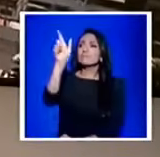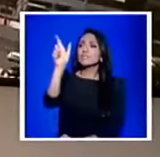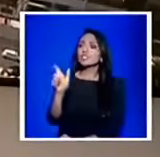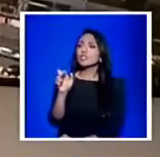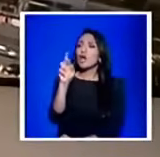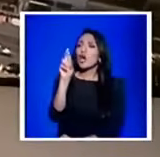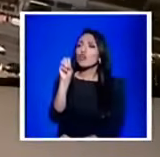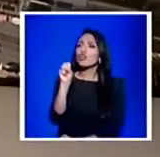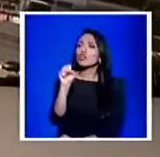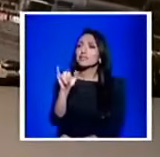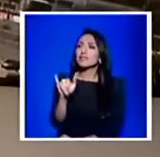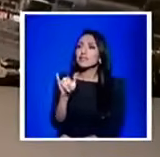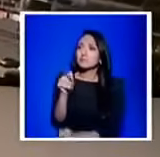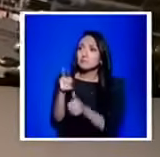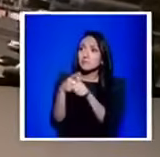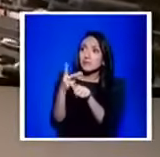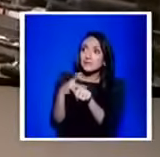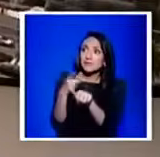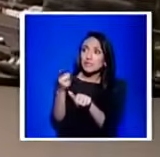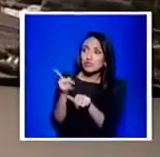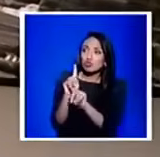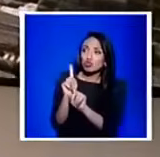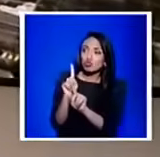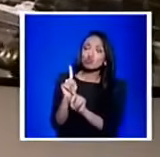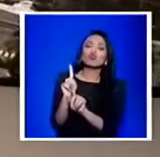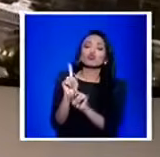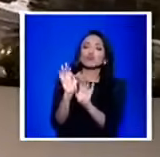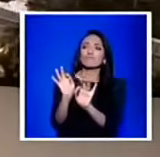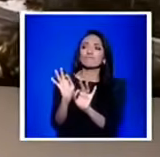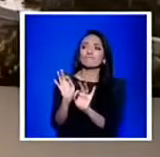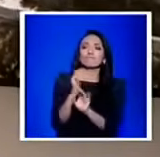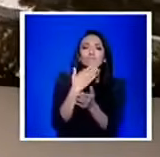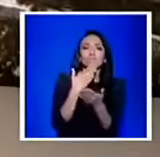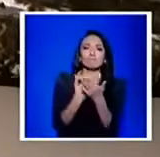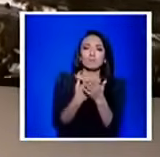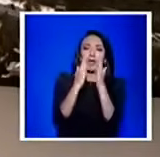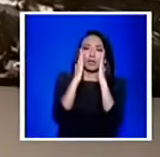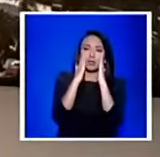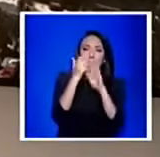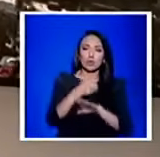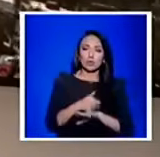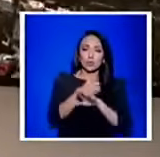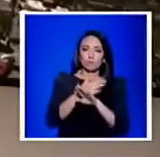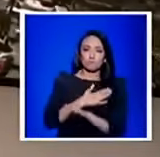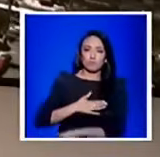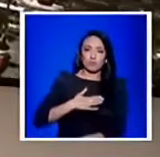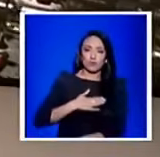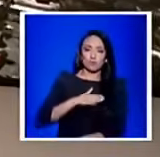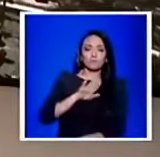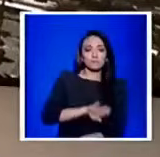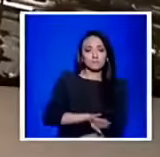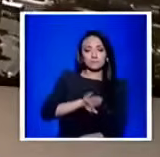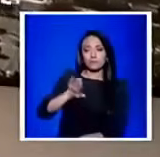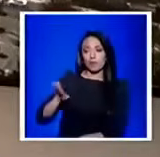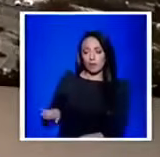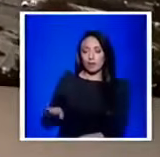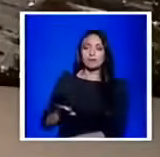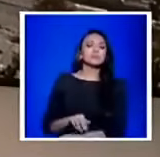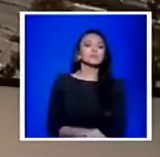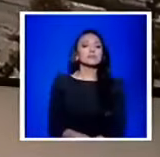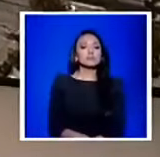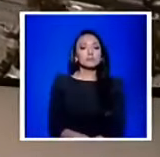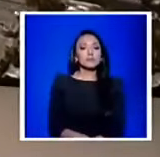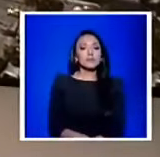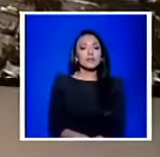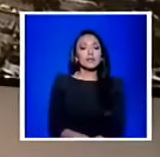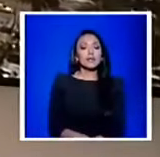que las autoridades, por favor, en Pomasque hay este problema y es necesario atenderlo. Son las 7 de la mañana con 53 minutos. Los vecinos